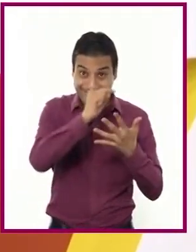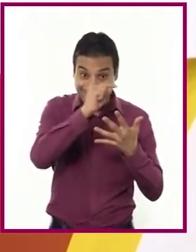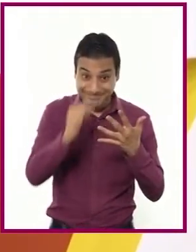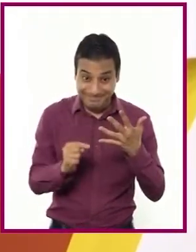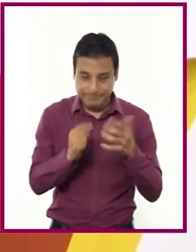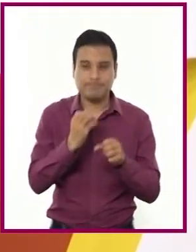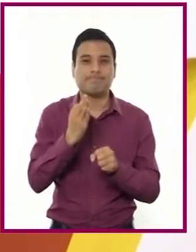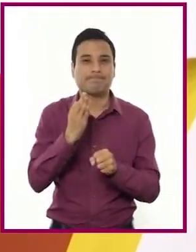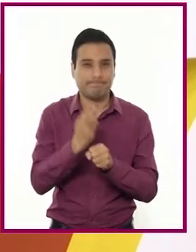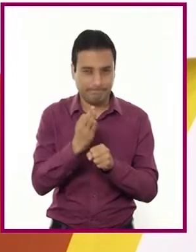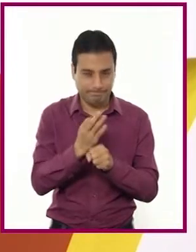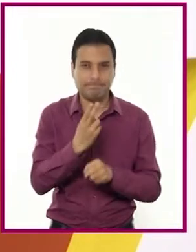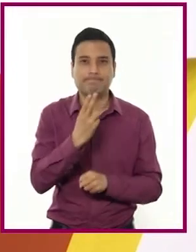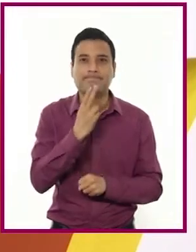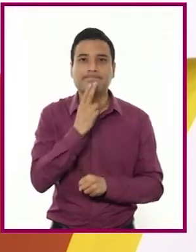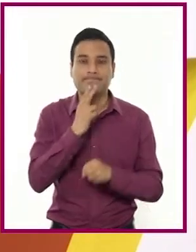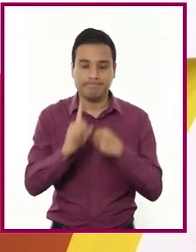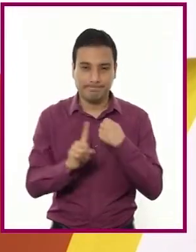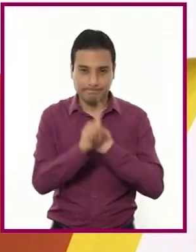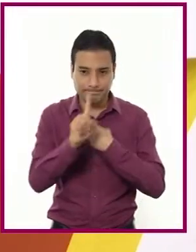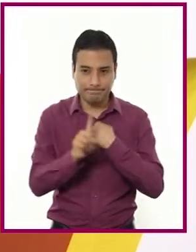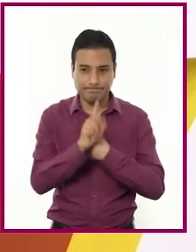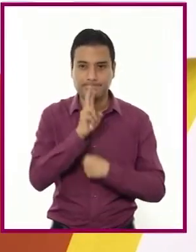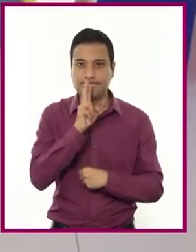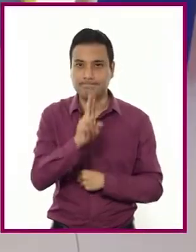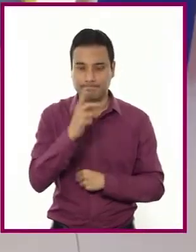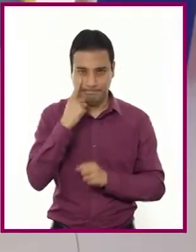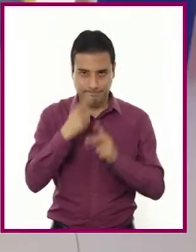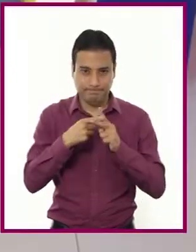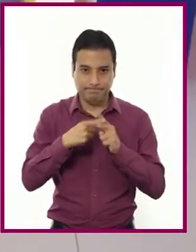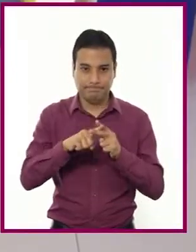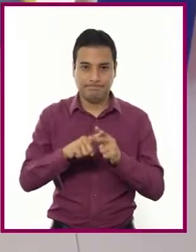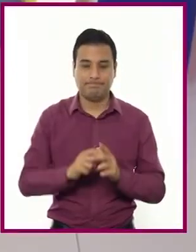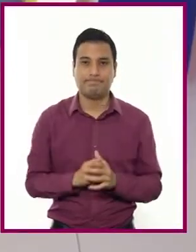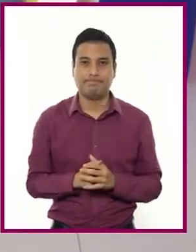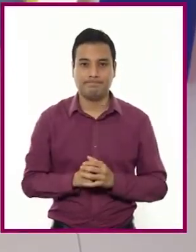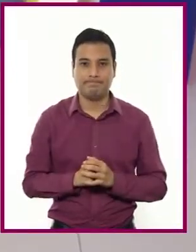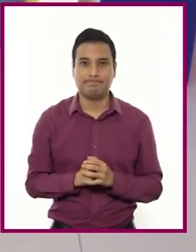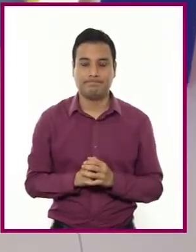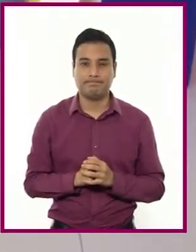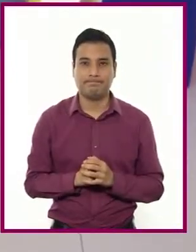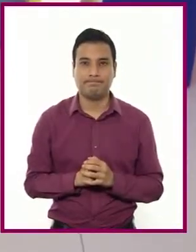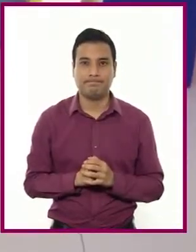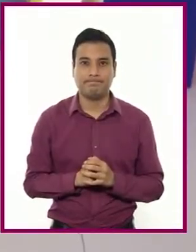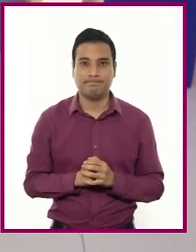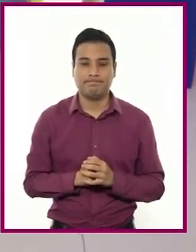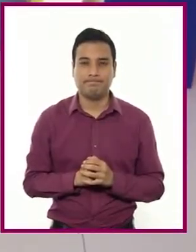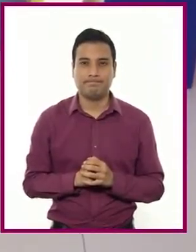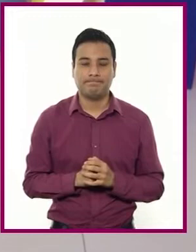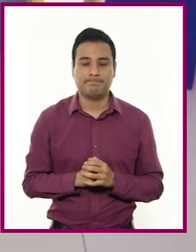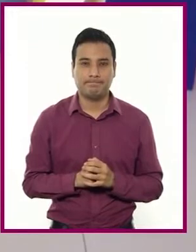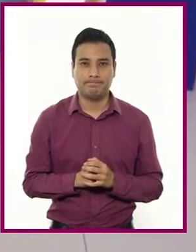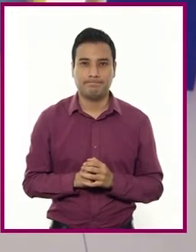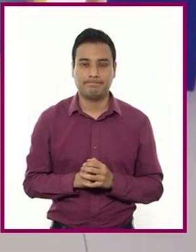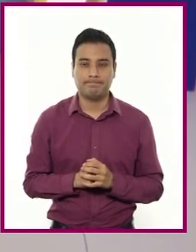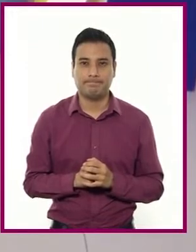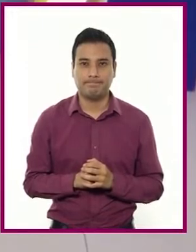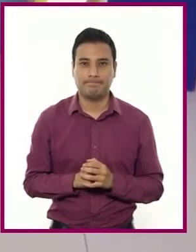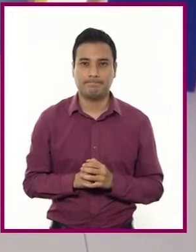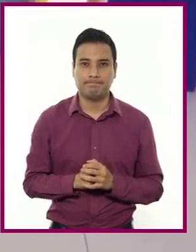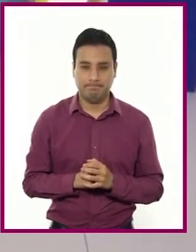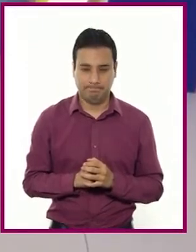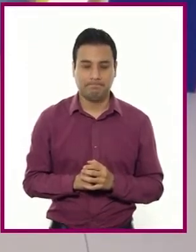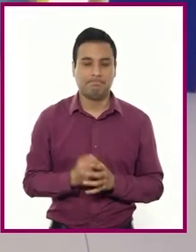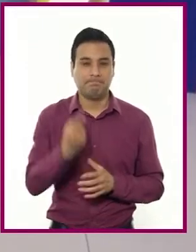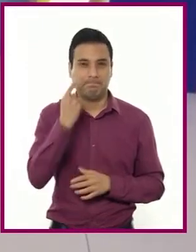para resolver los problemas. Iniciamos. El primer planteamiento que vamos a resolver es sobre cómo